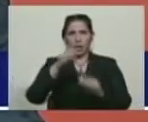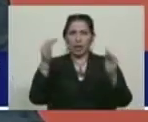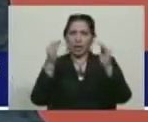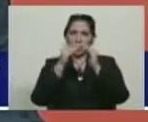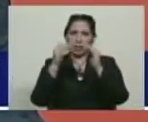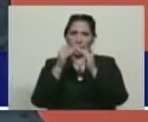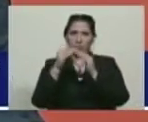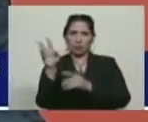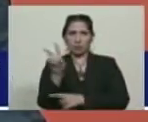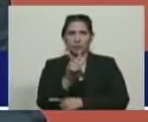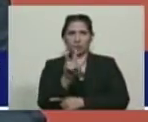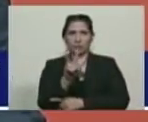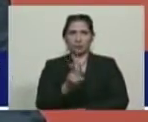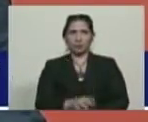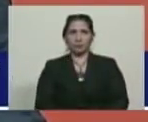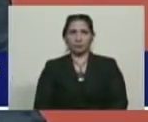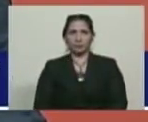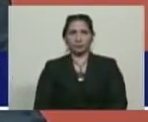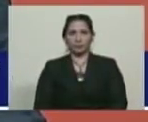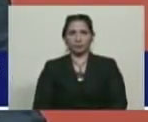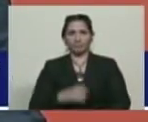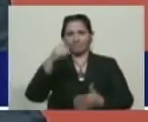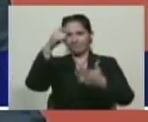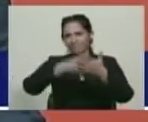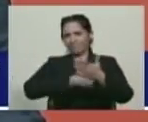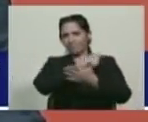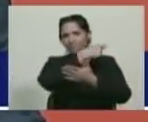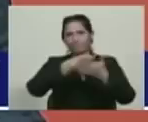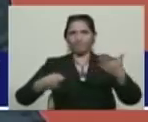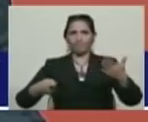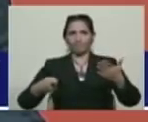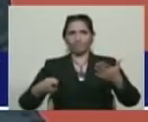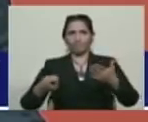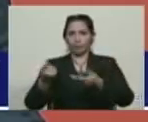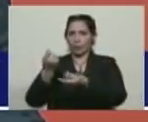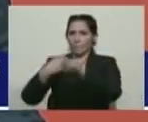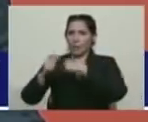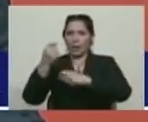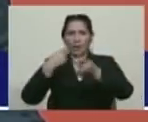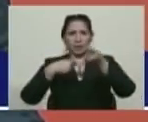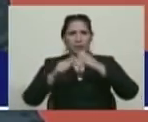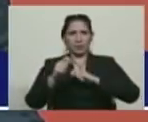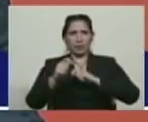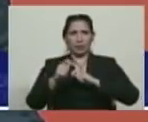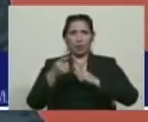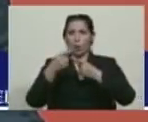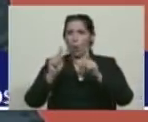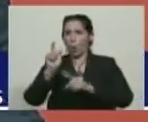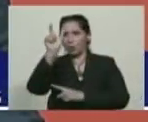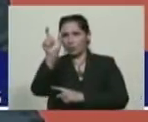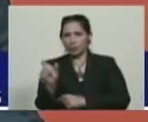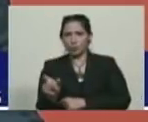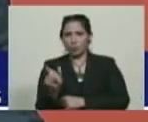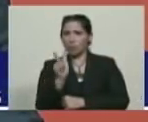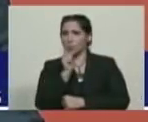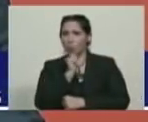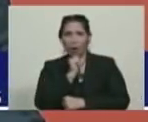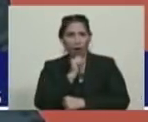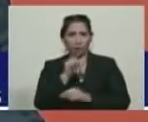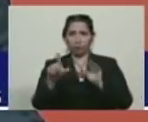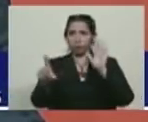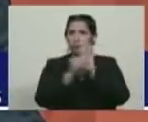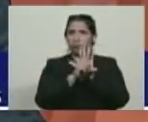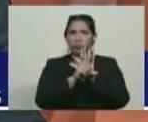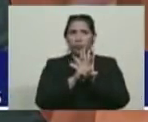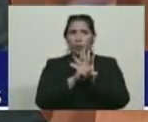del país prohibir la comercialización con particulares que no posean registro